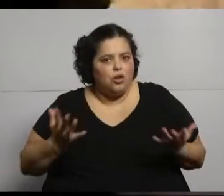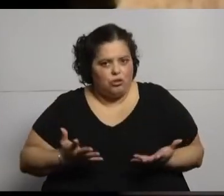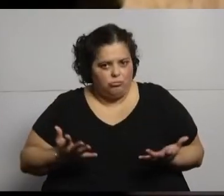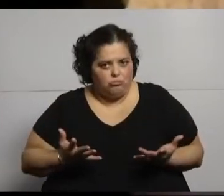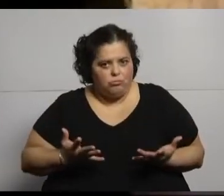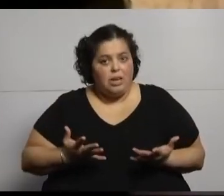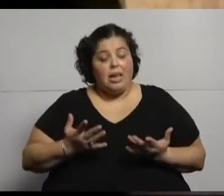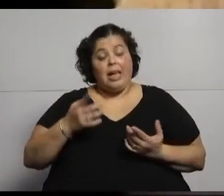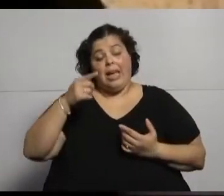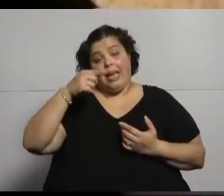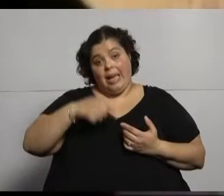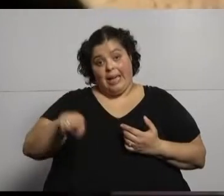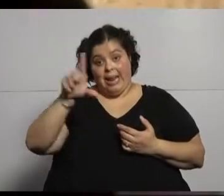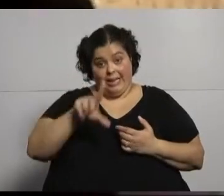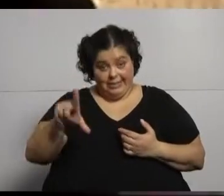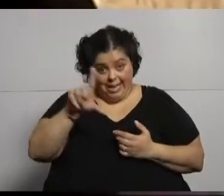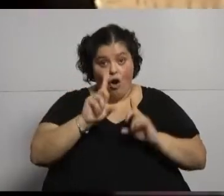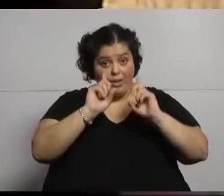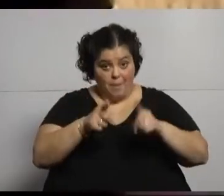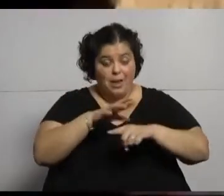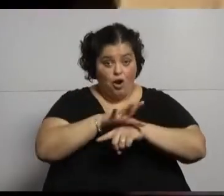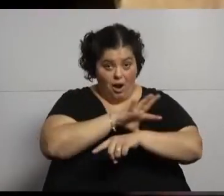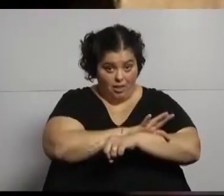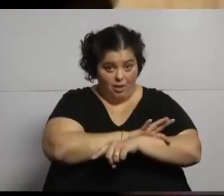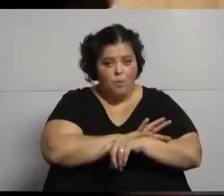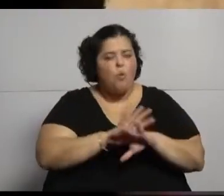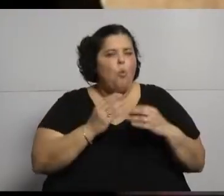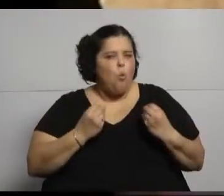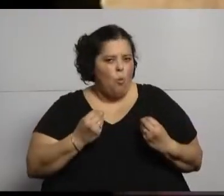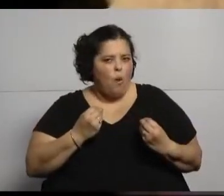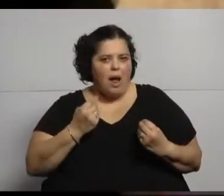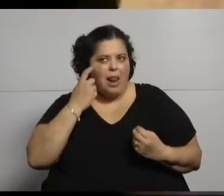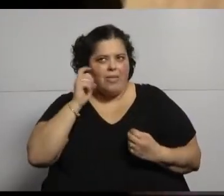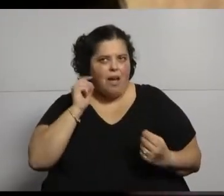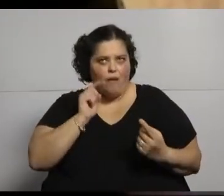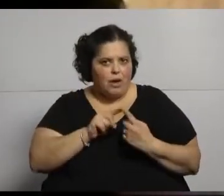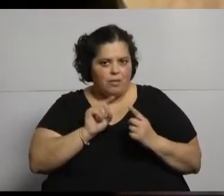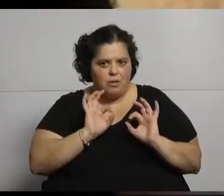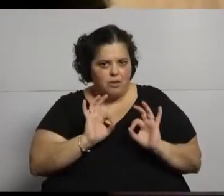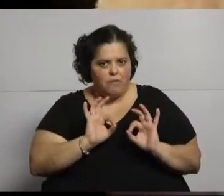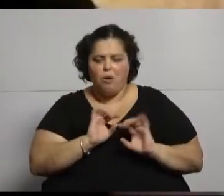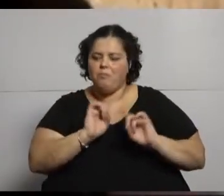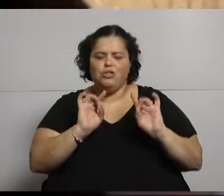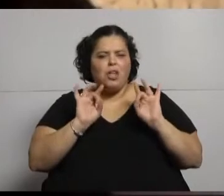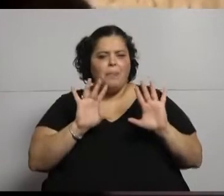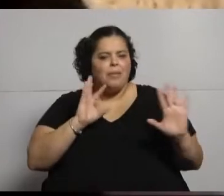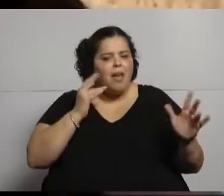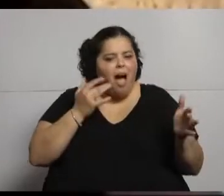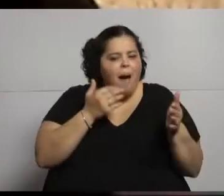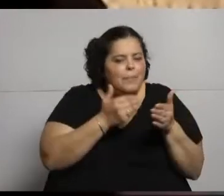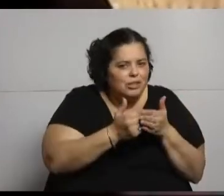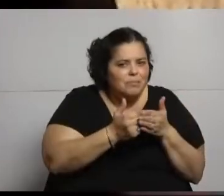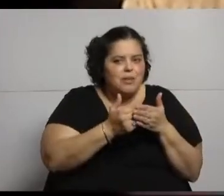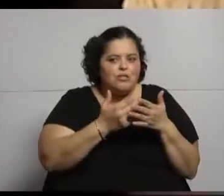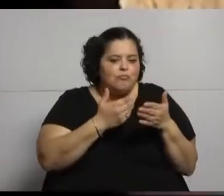teníamos tanto en el liceo como en los jardines era aproximación educativa, no reemplazar la escuela, no reemplazar la sala tal como